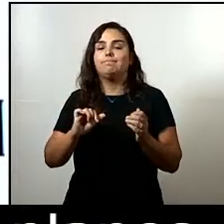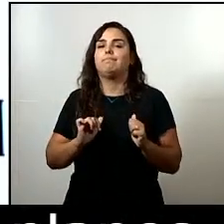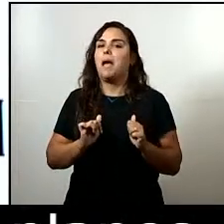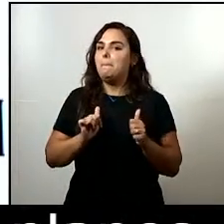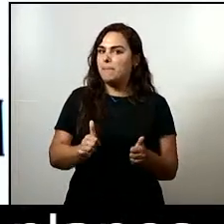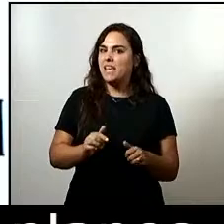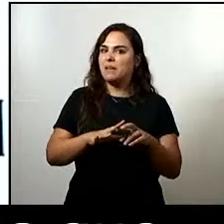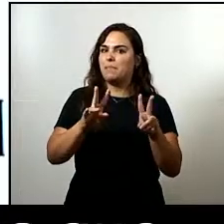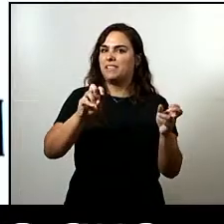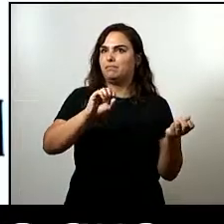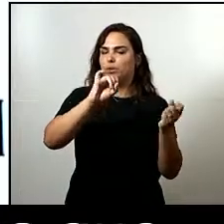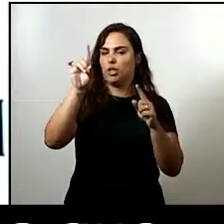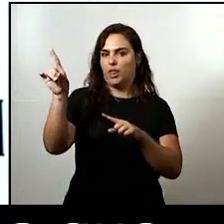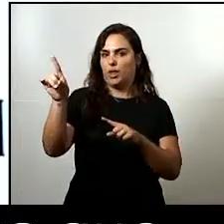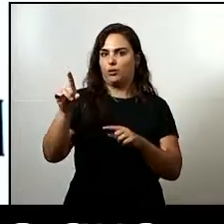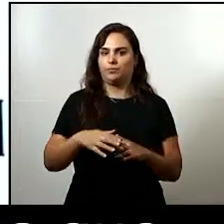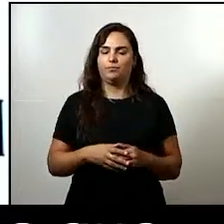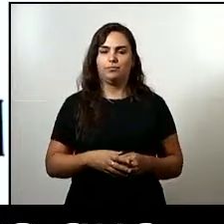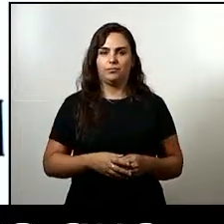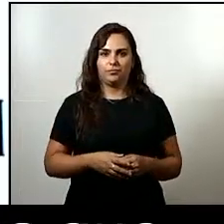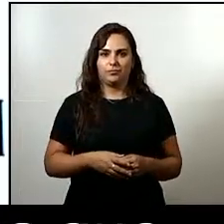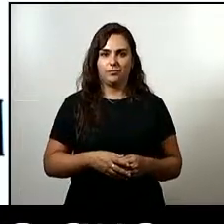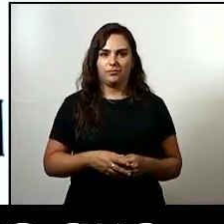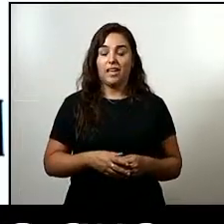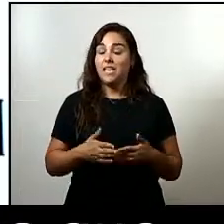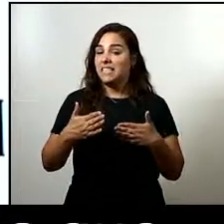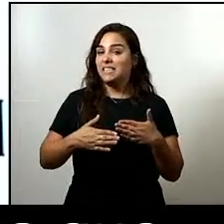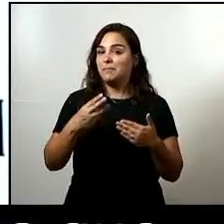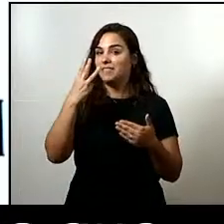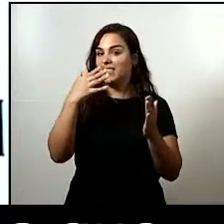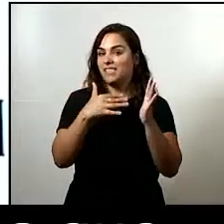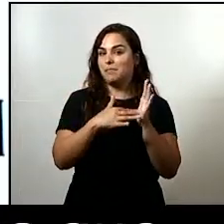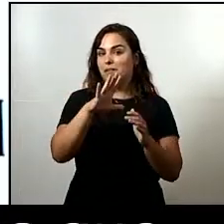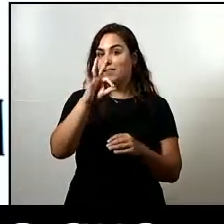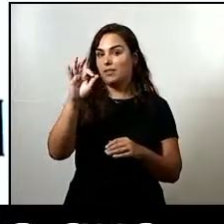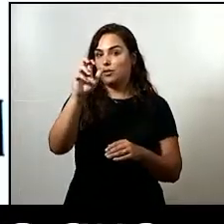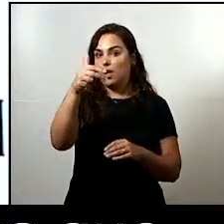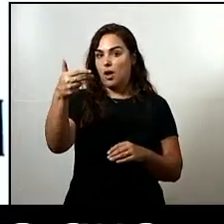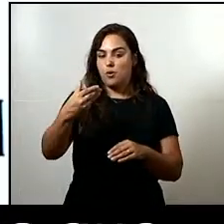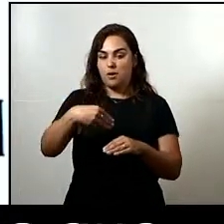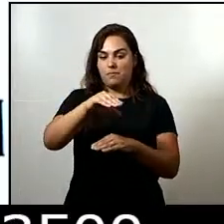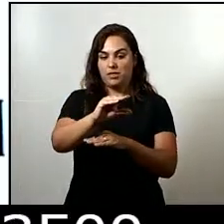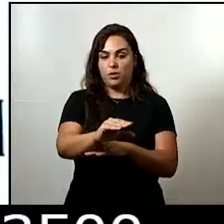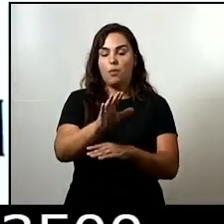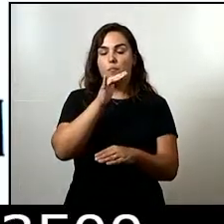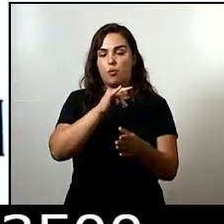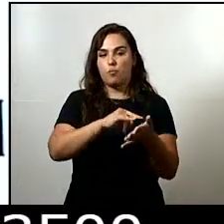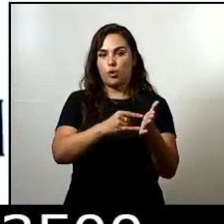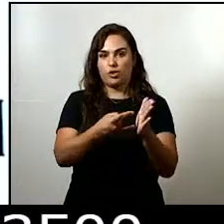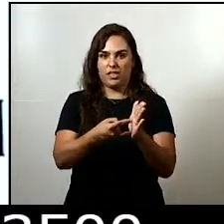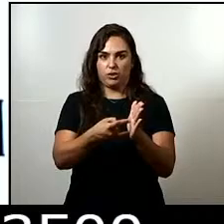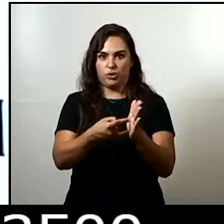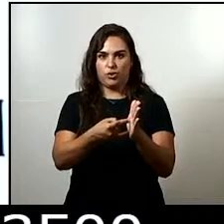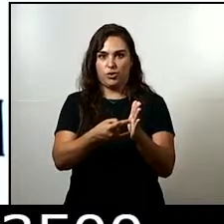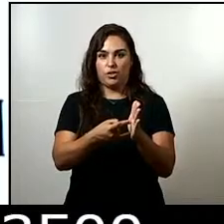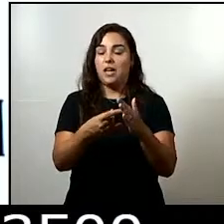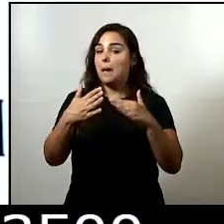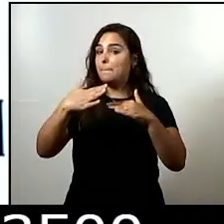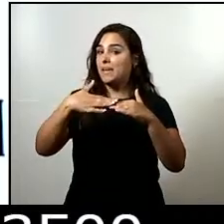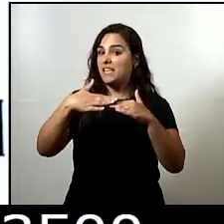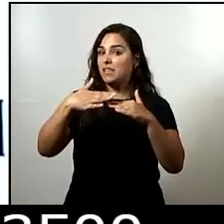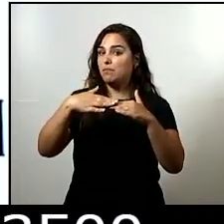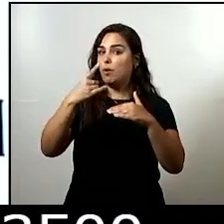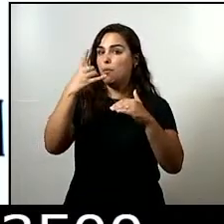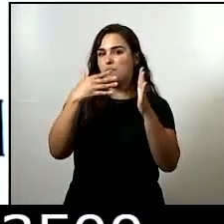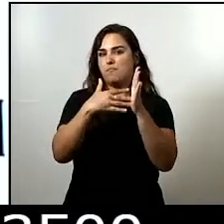la exportación. Habrá un límite de 3.500 euros de inversión por cada proyecto y un mínimo de inversión